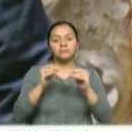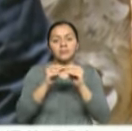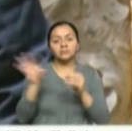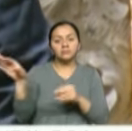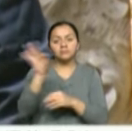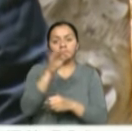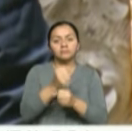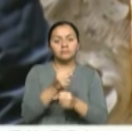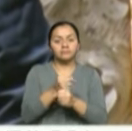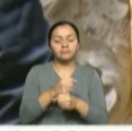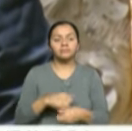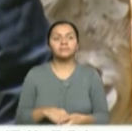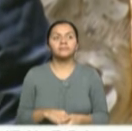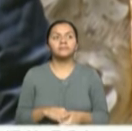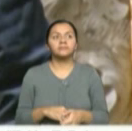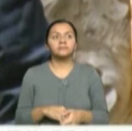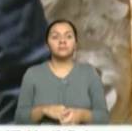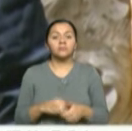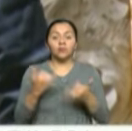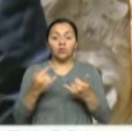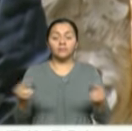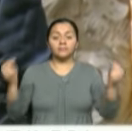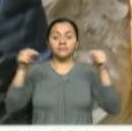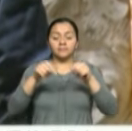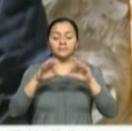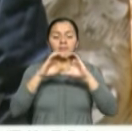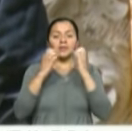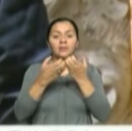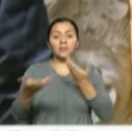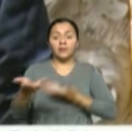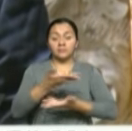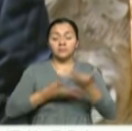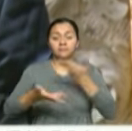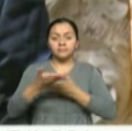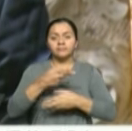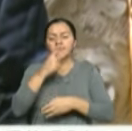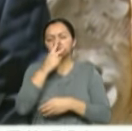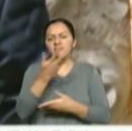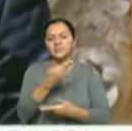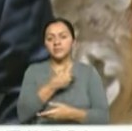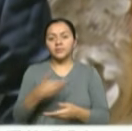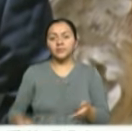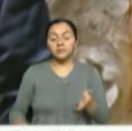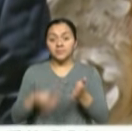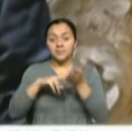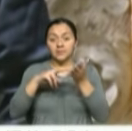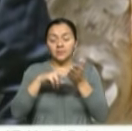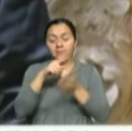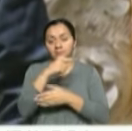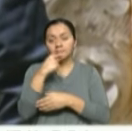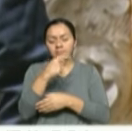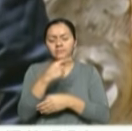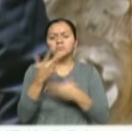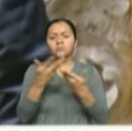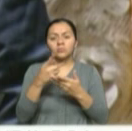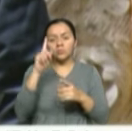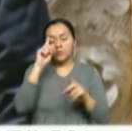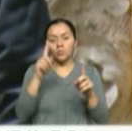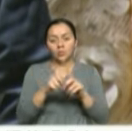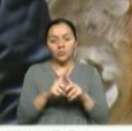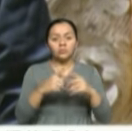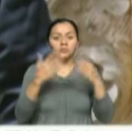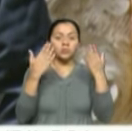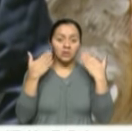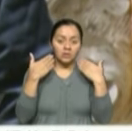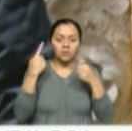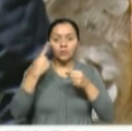empleo. Y estamos aquí porque trae desarrollo en zonas deprimidas. Los que vivimos en Quito, Guayaquil, Cuenca, tenemos la suerte